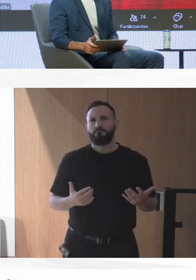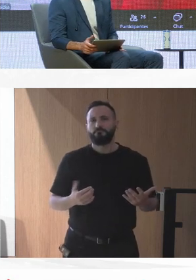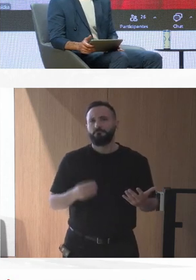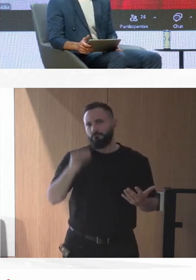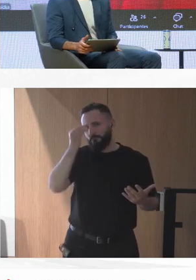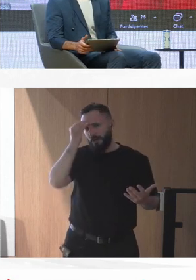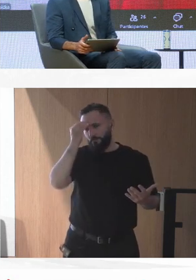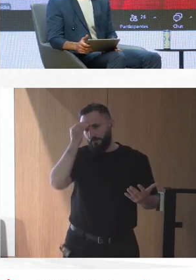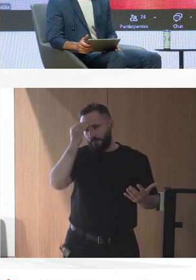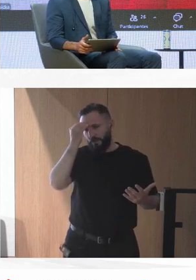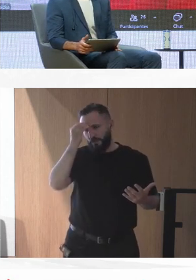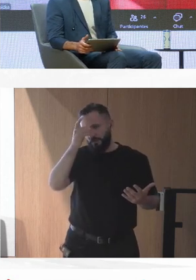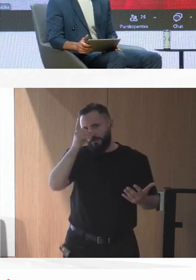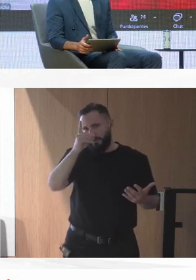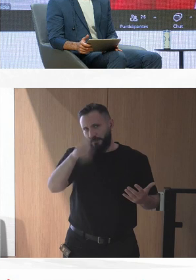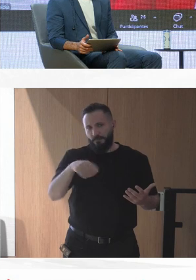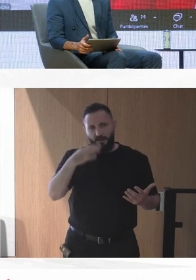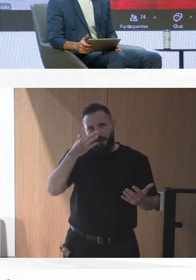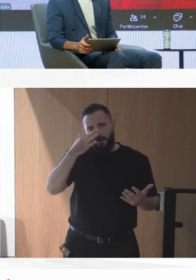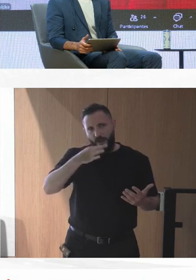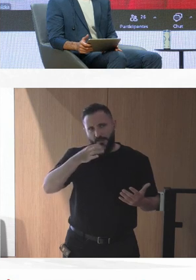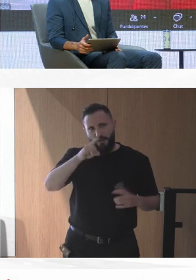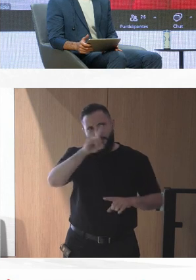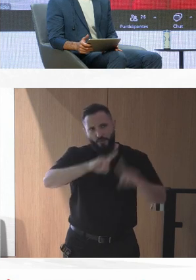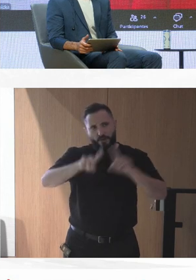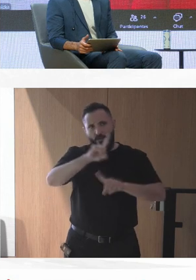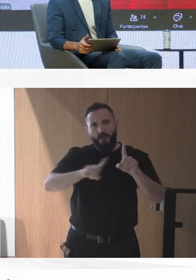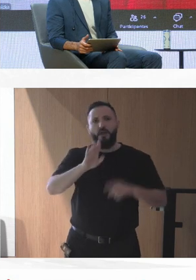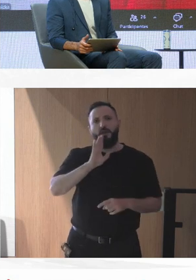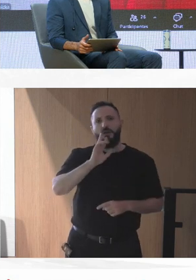hay muchos problemas prácticos y muchas dificultades que también ha mencionado Roxana.